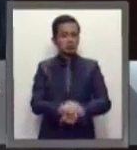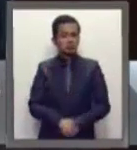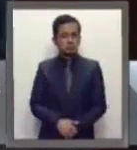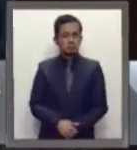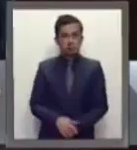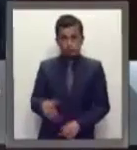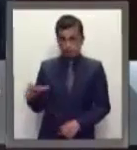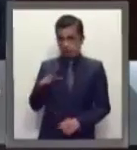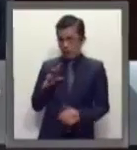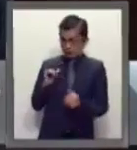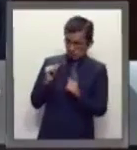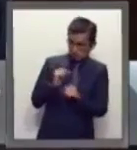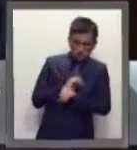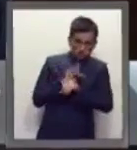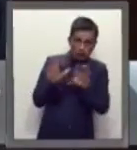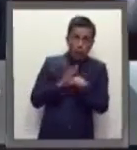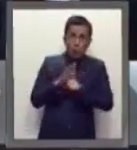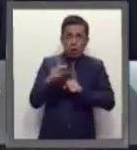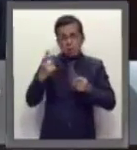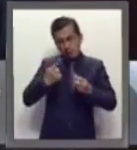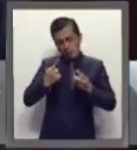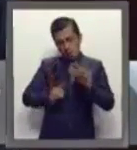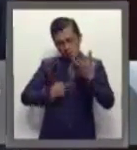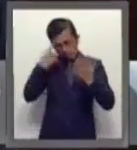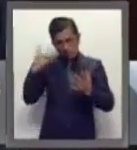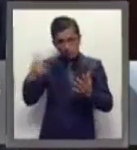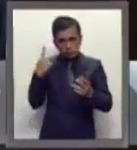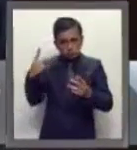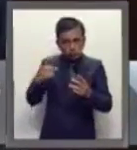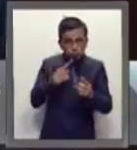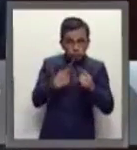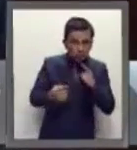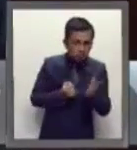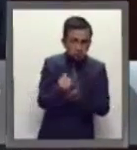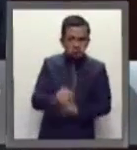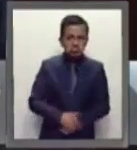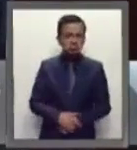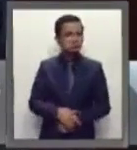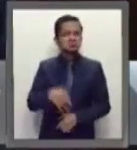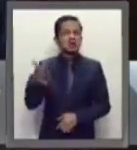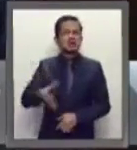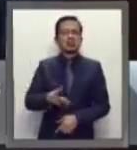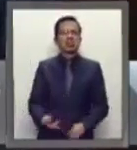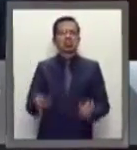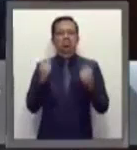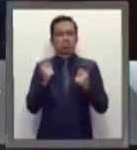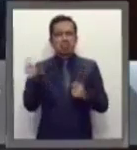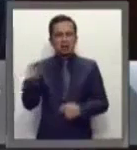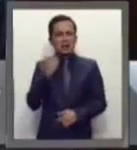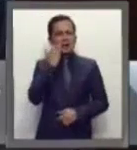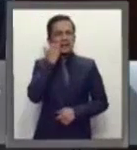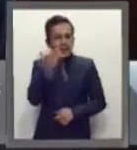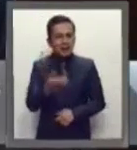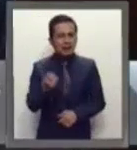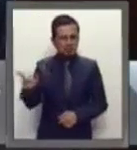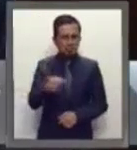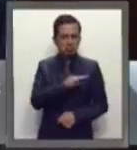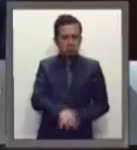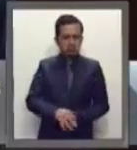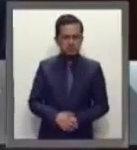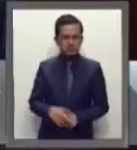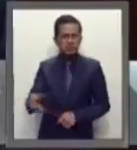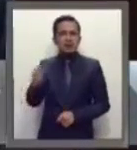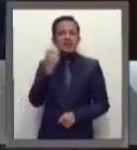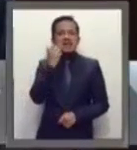exponen las razones de esta decisión lo hacen porque quieren y porque pueden para formalizar el cochupo